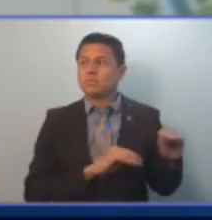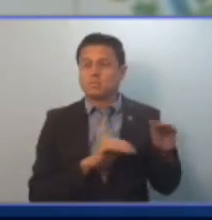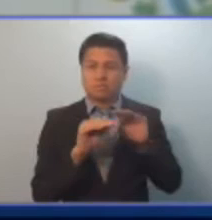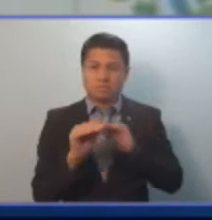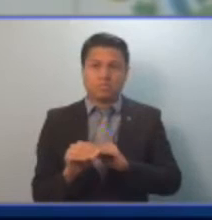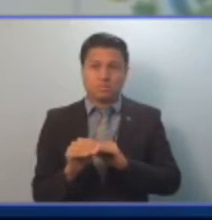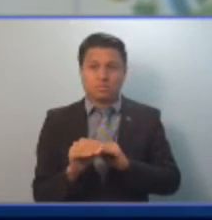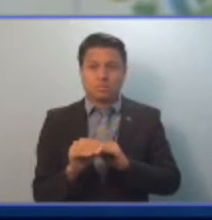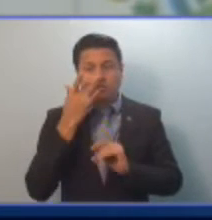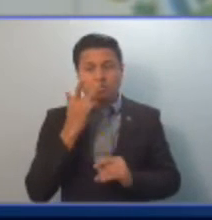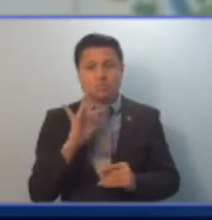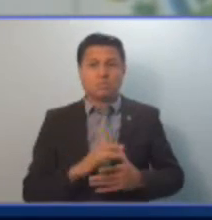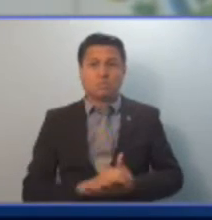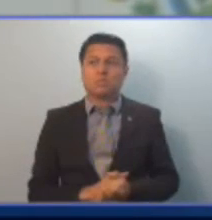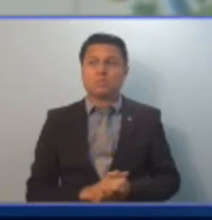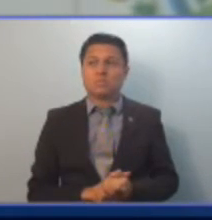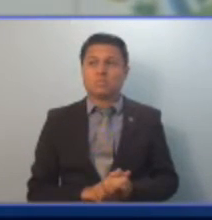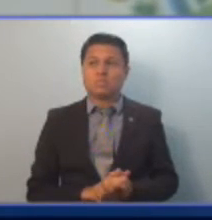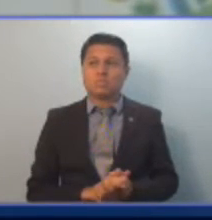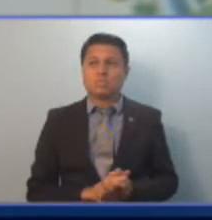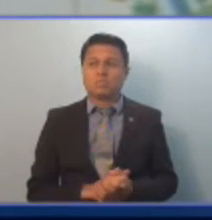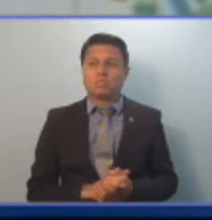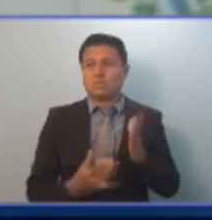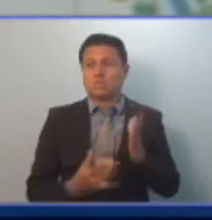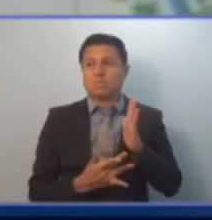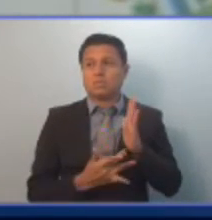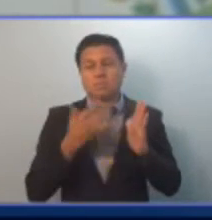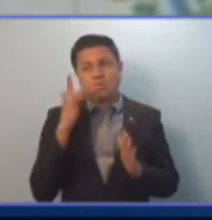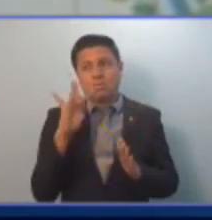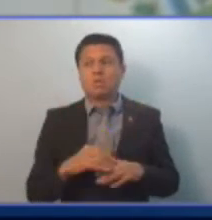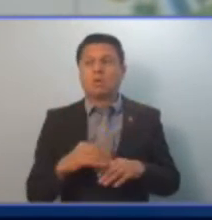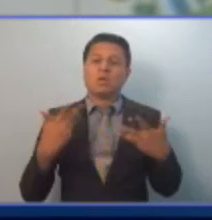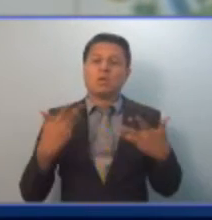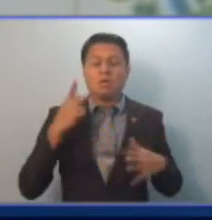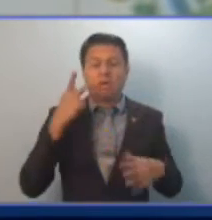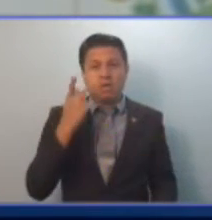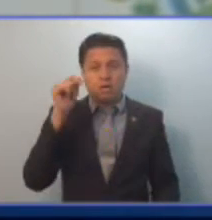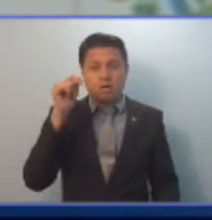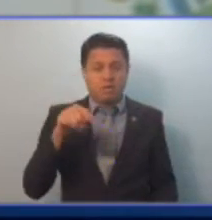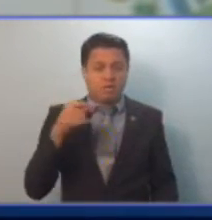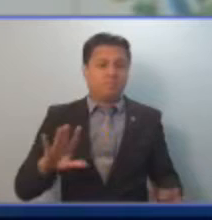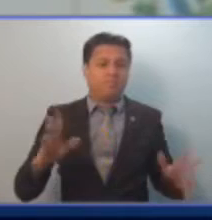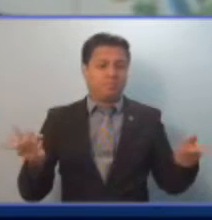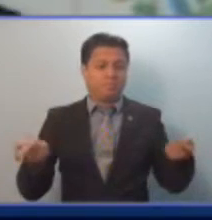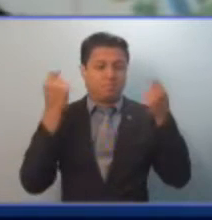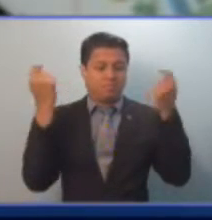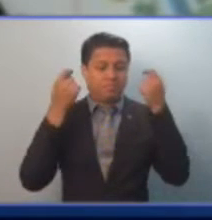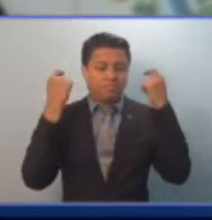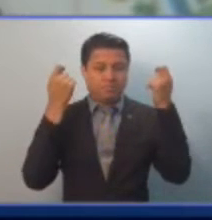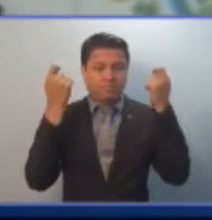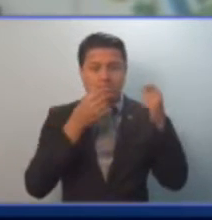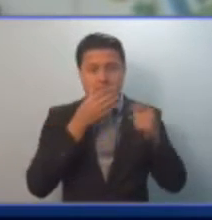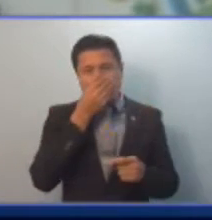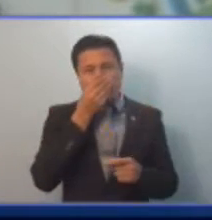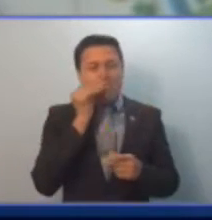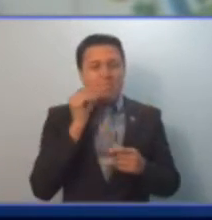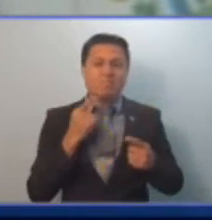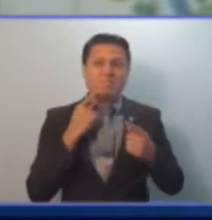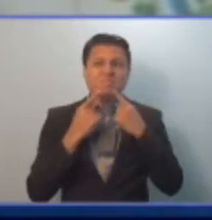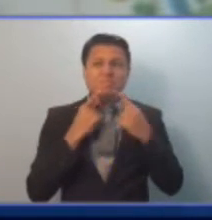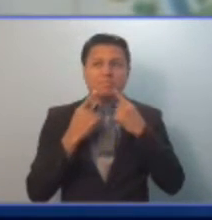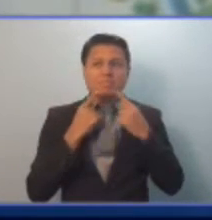implementación, dijéramos, tecnológica, por decirle. Hemos visto ahora la celebración de